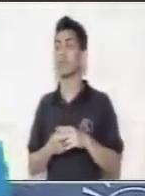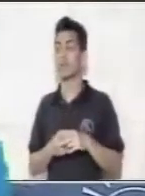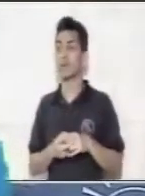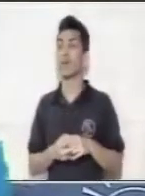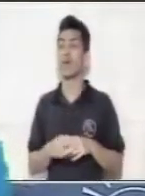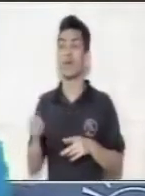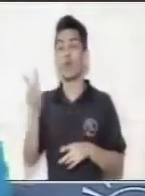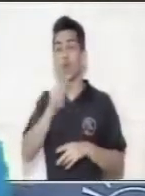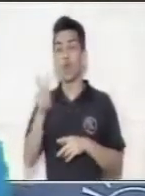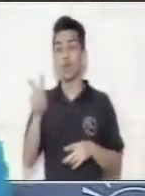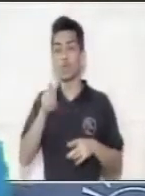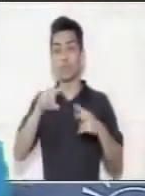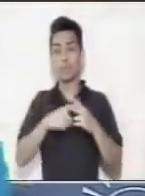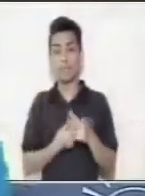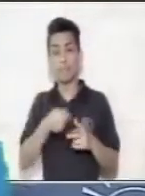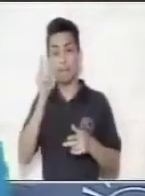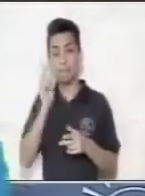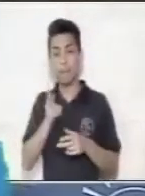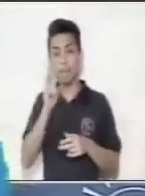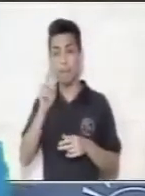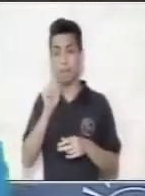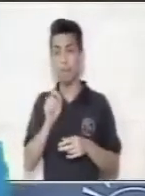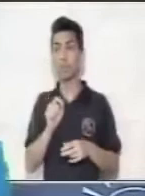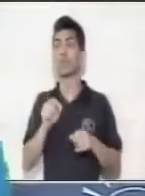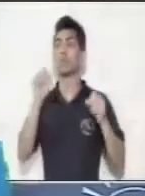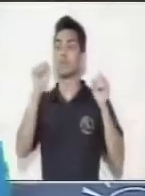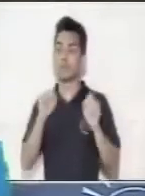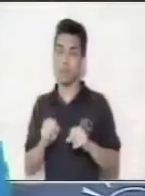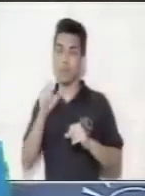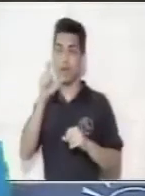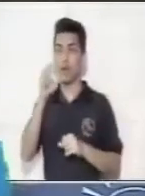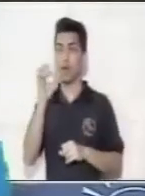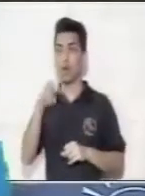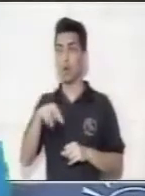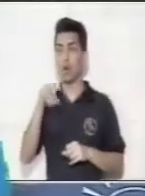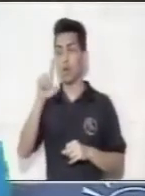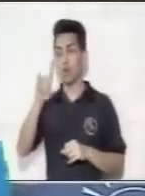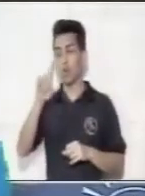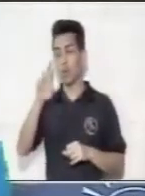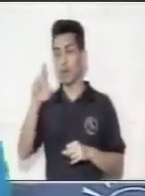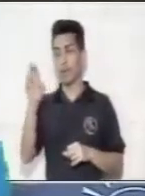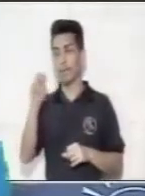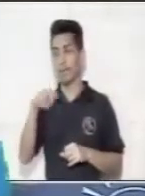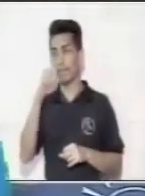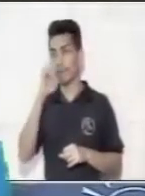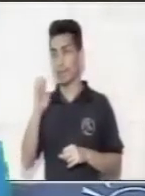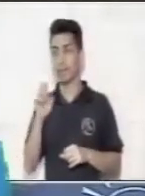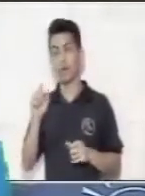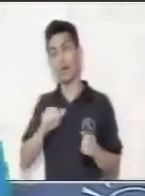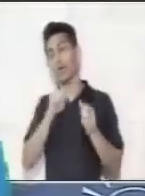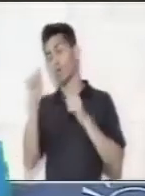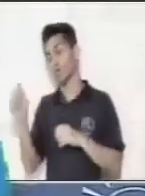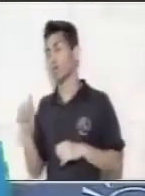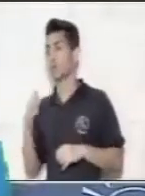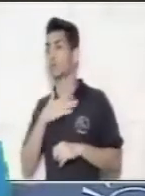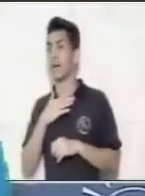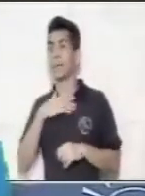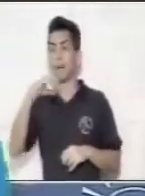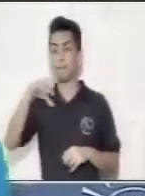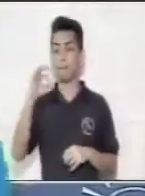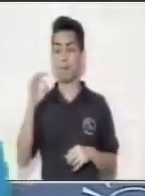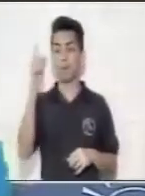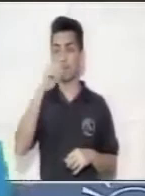dos inician en el mismo punto, son vectores concurrentes. Y luego tenemos los vectores de posición con los que